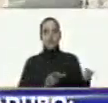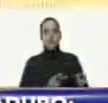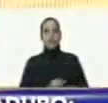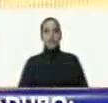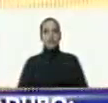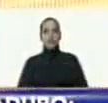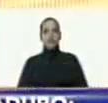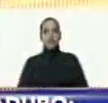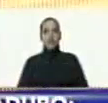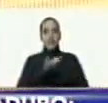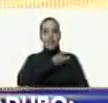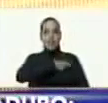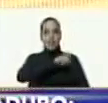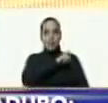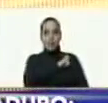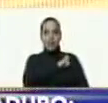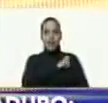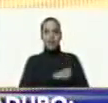De España,